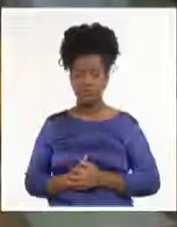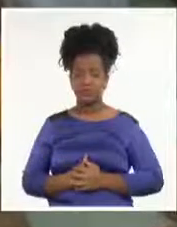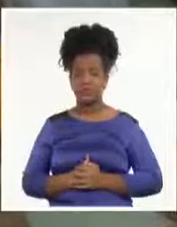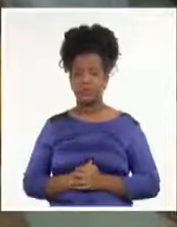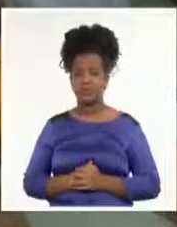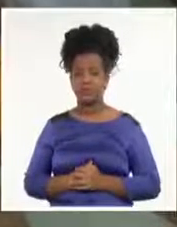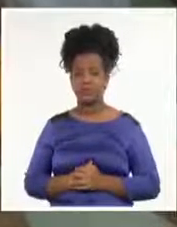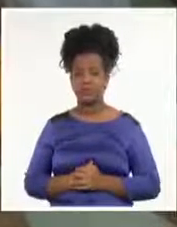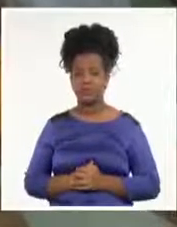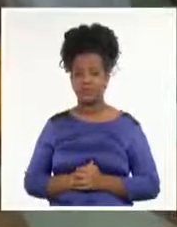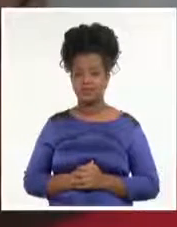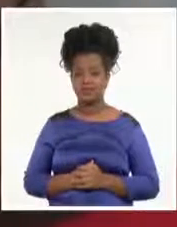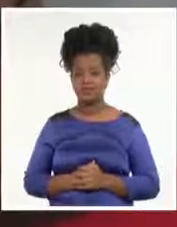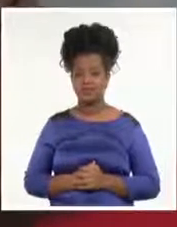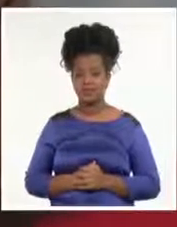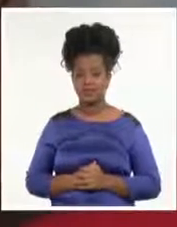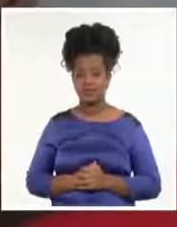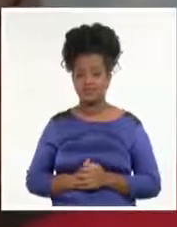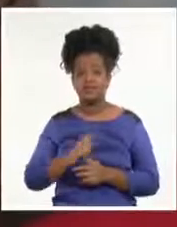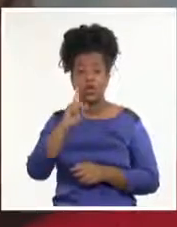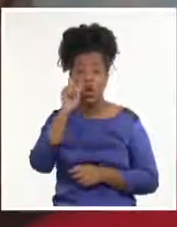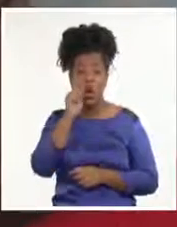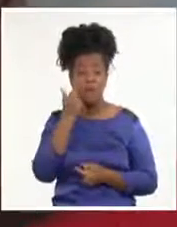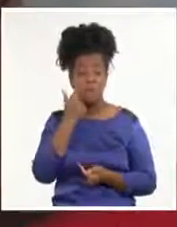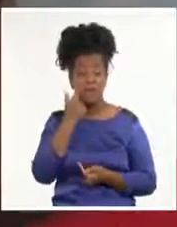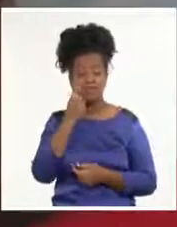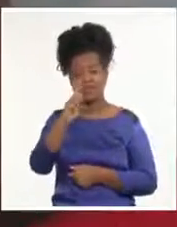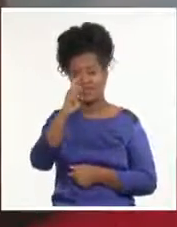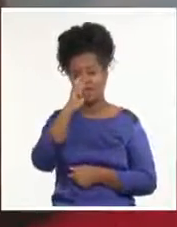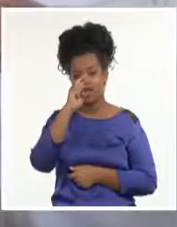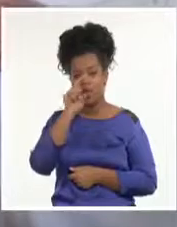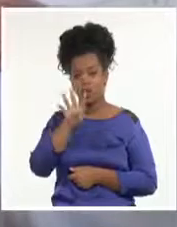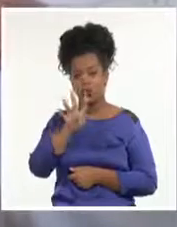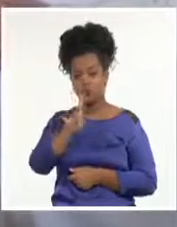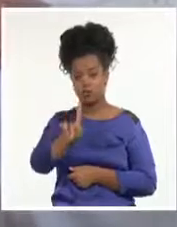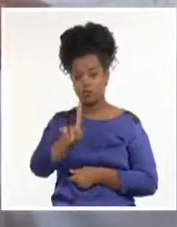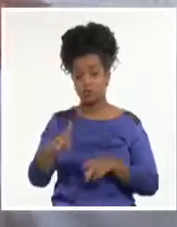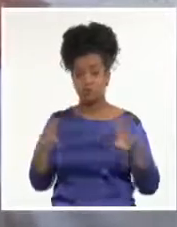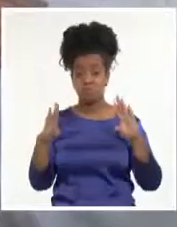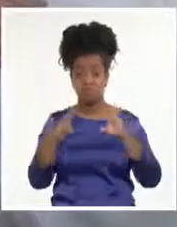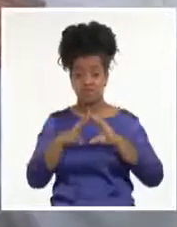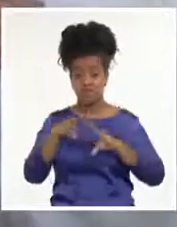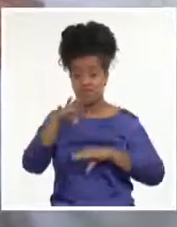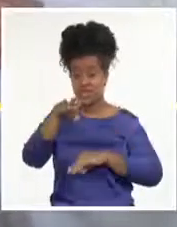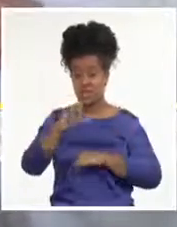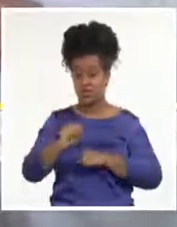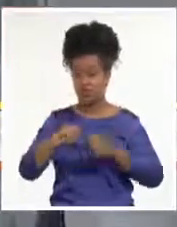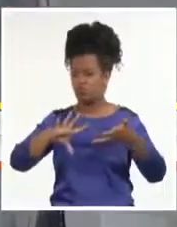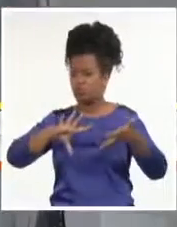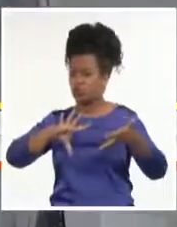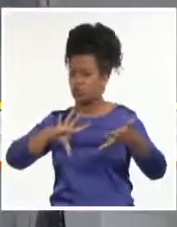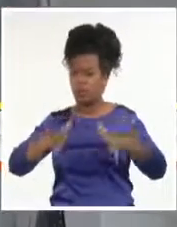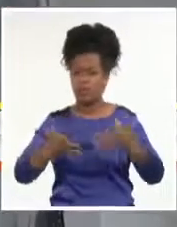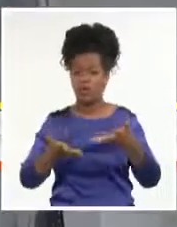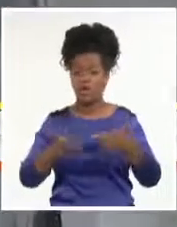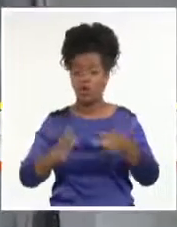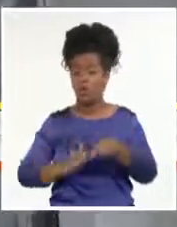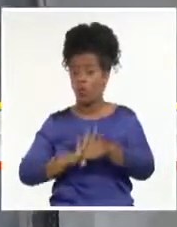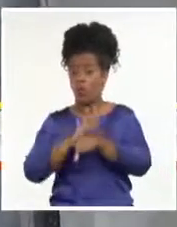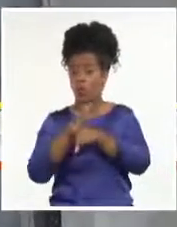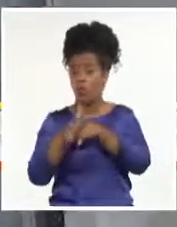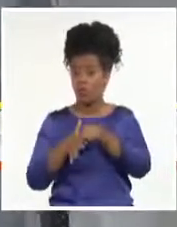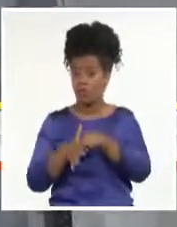Johnny El Delgado, paciente de 41 años de edad, residente en Pinar del Río, tras complicaciones por la